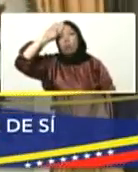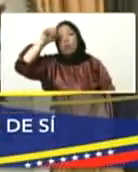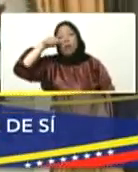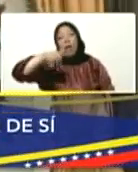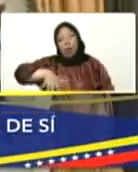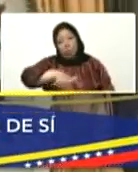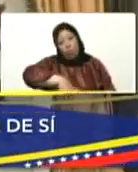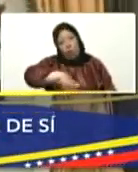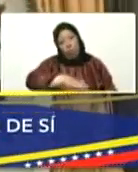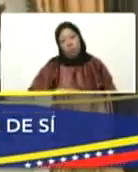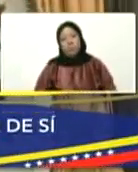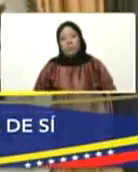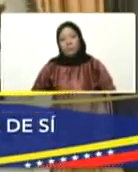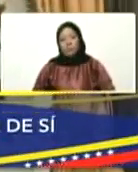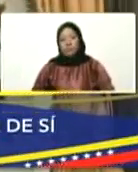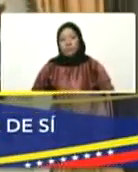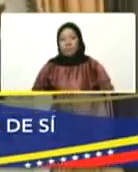cubano.